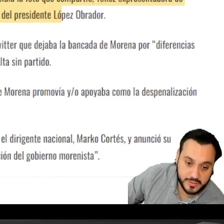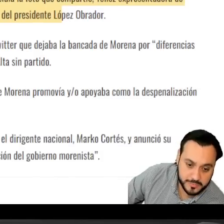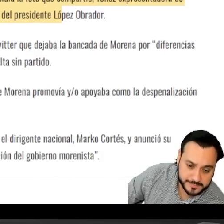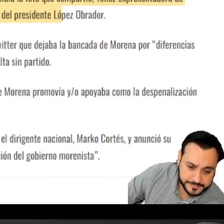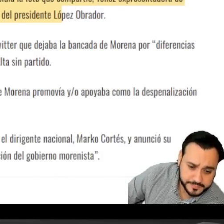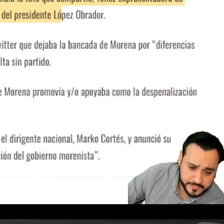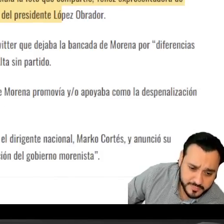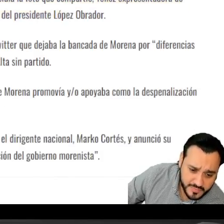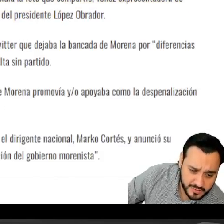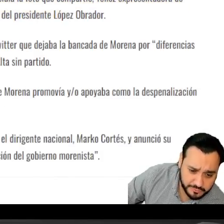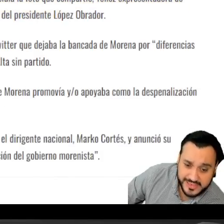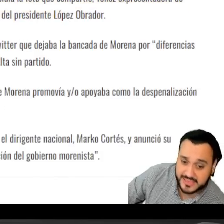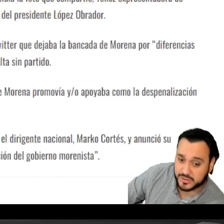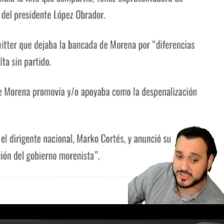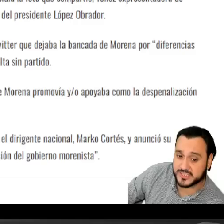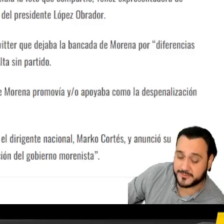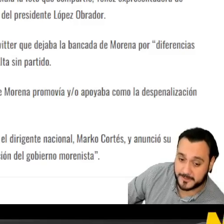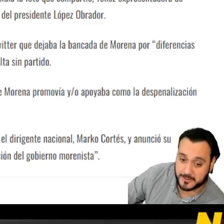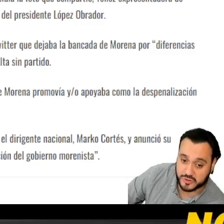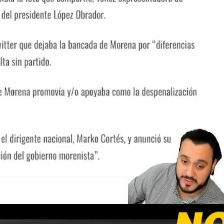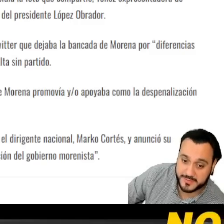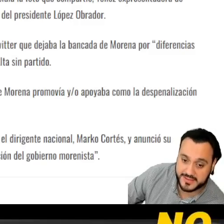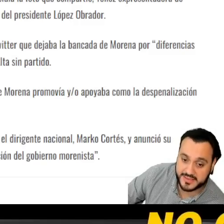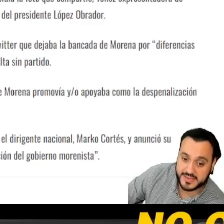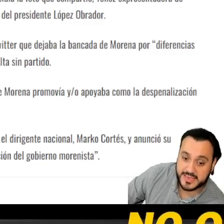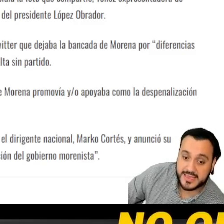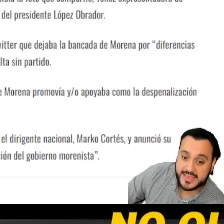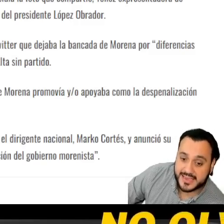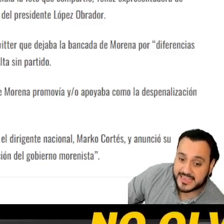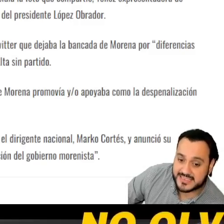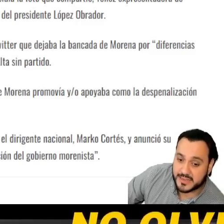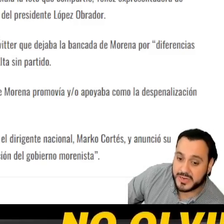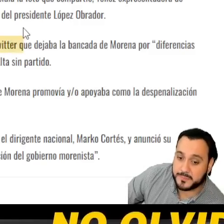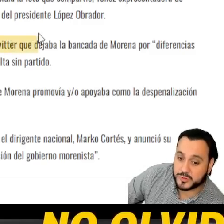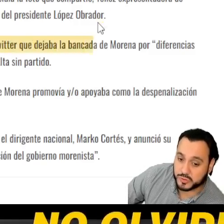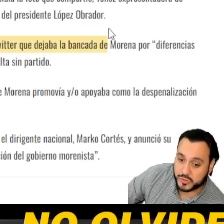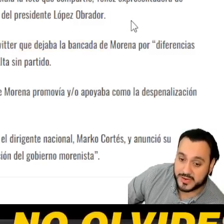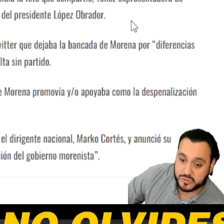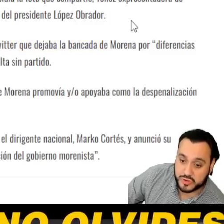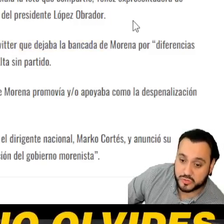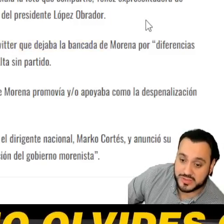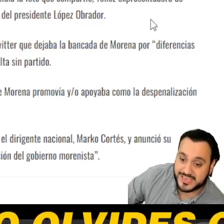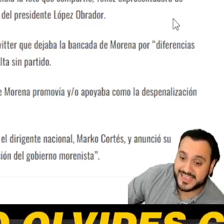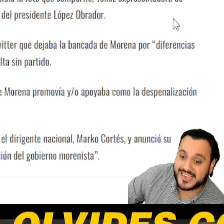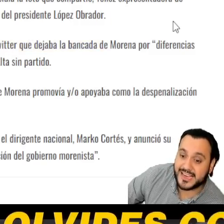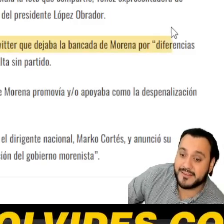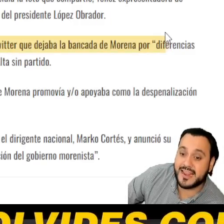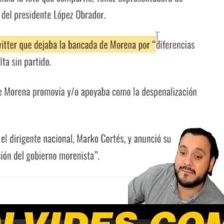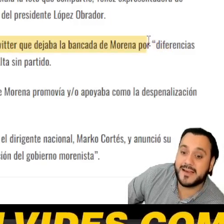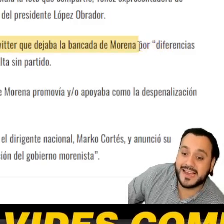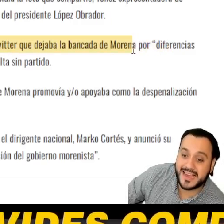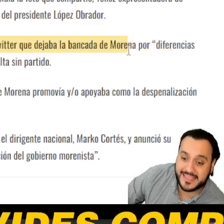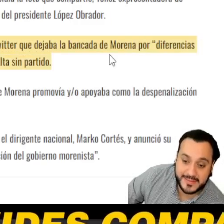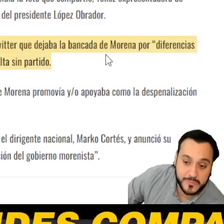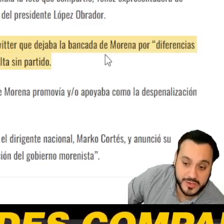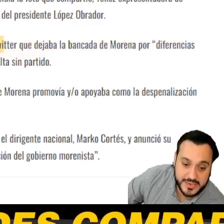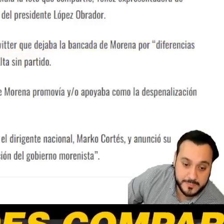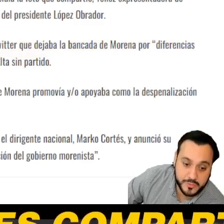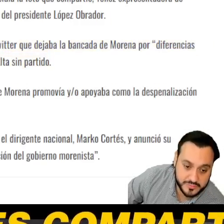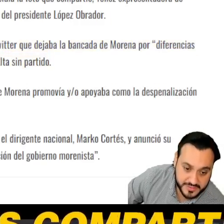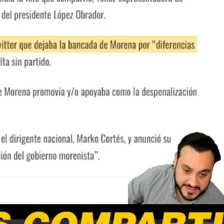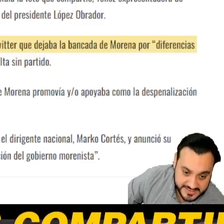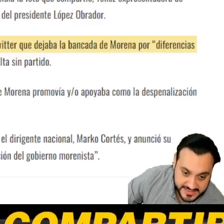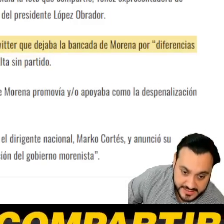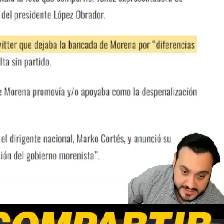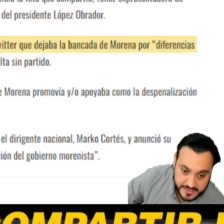lópez obrador fue el 14 de febrero del 2020 que la senadora por sonora anunció en twitter que dejaba la bancada de morena